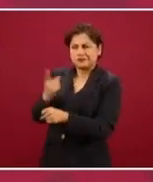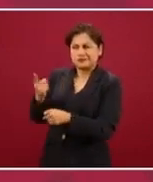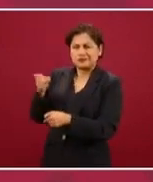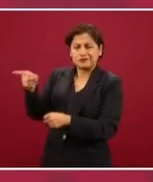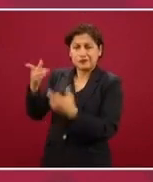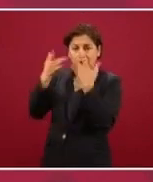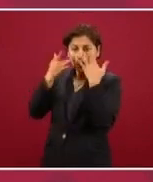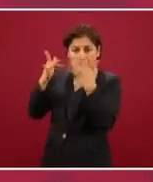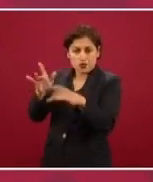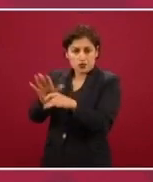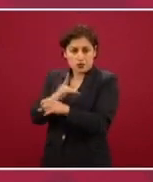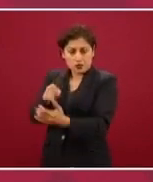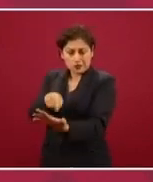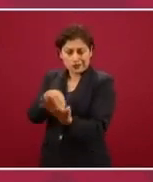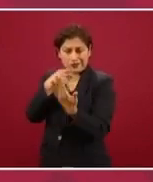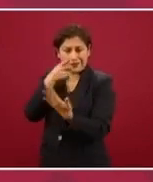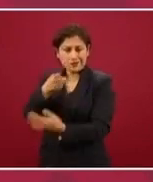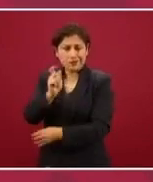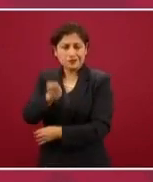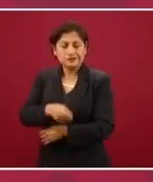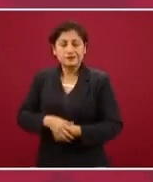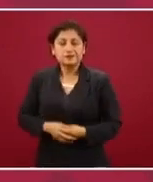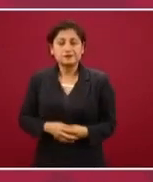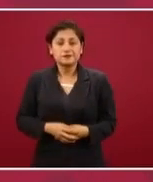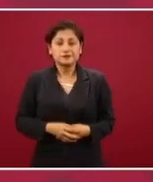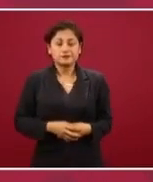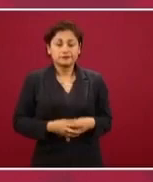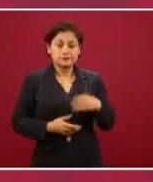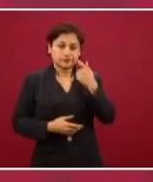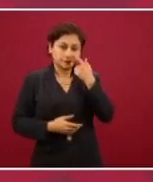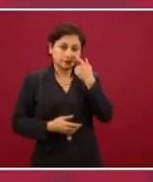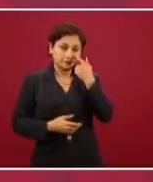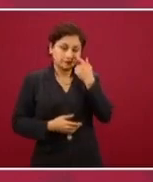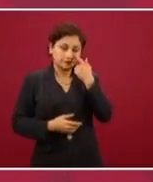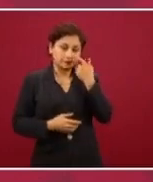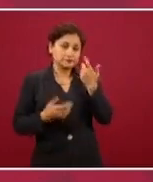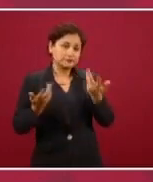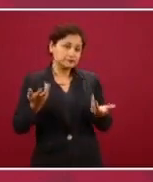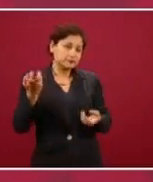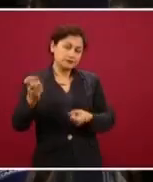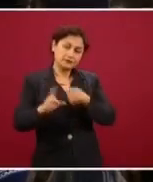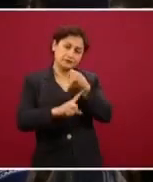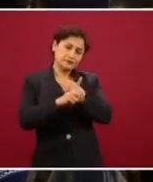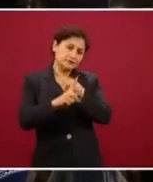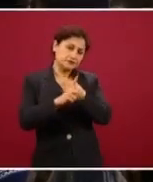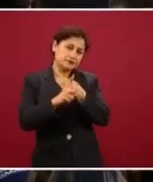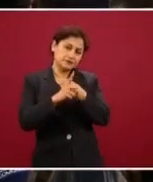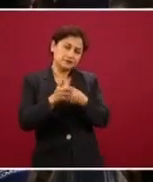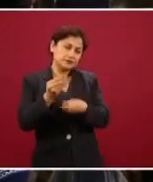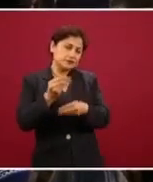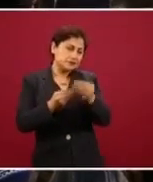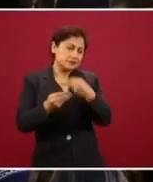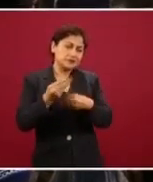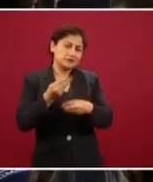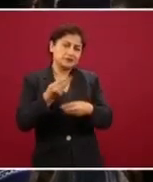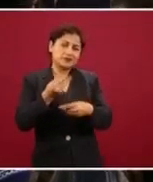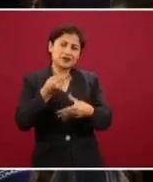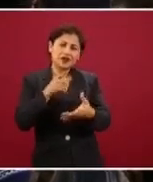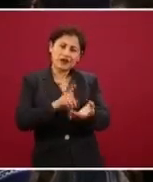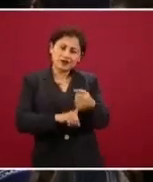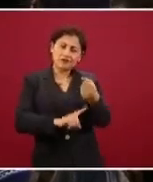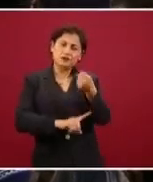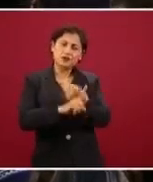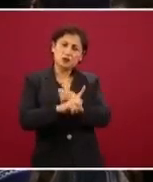la presentación de la renuncia? Por diferencias, eso existe mucho al interior del gobierno,